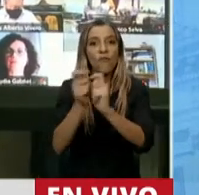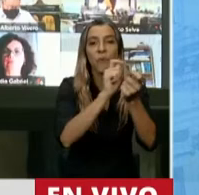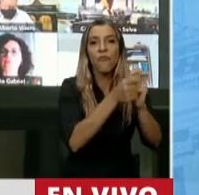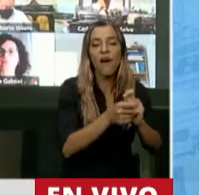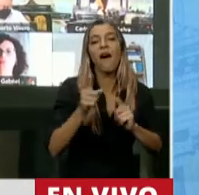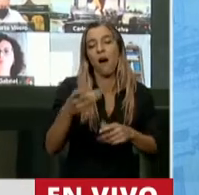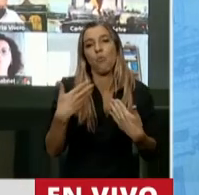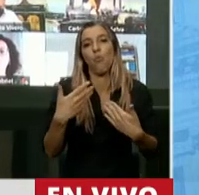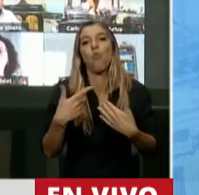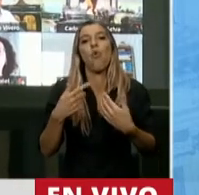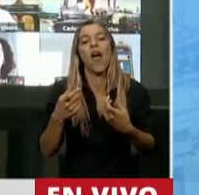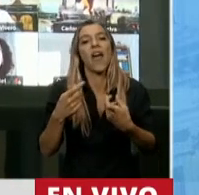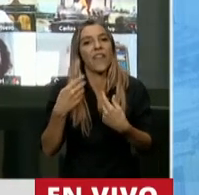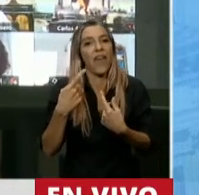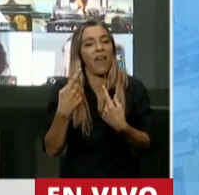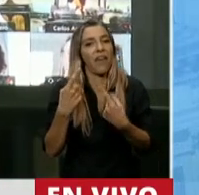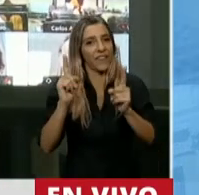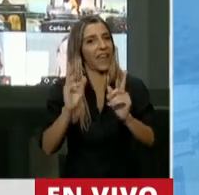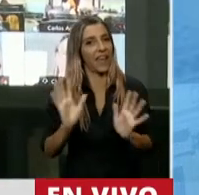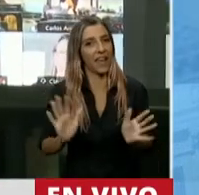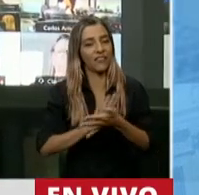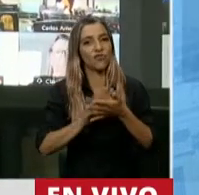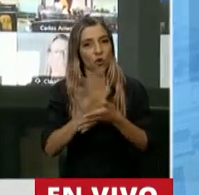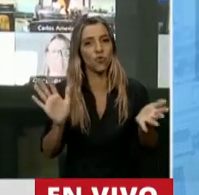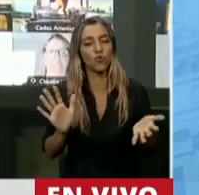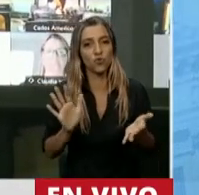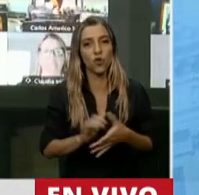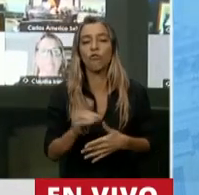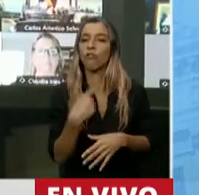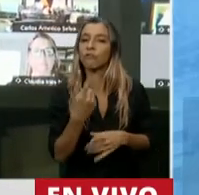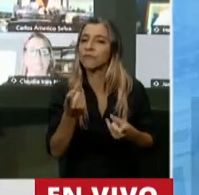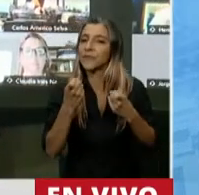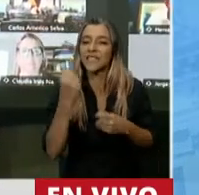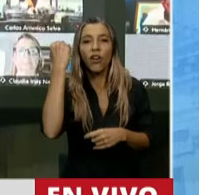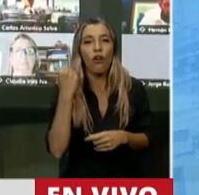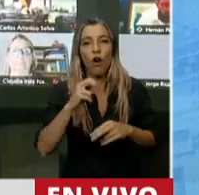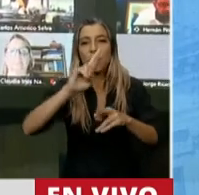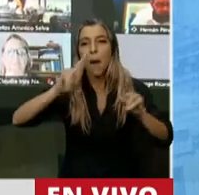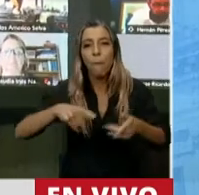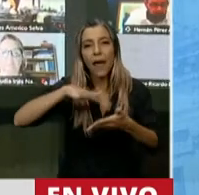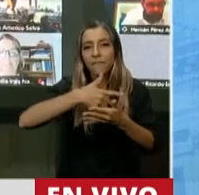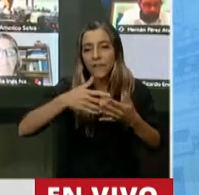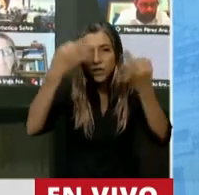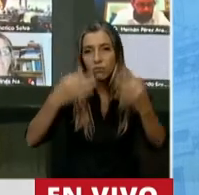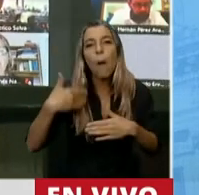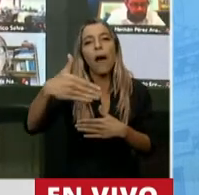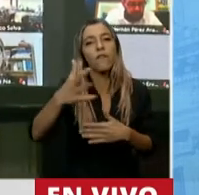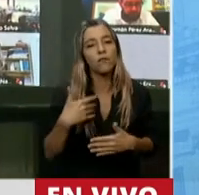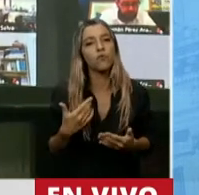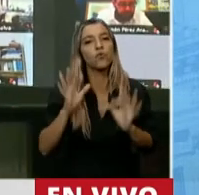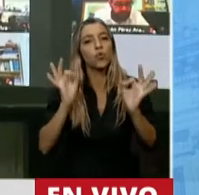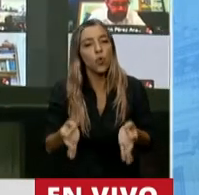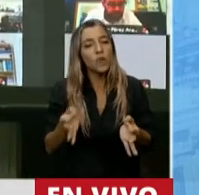básicamente una Argentina que genere un programa económico, certeza, confianza, con un sistema